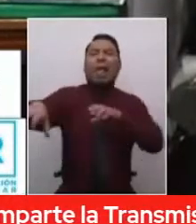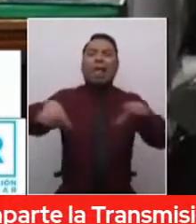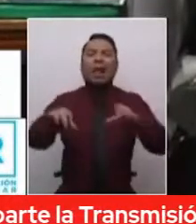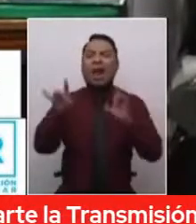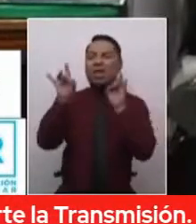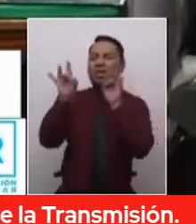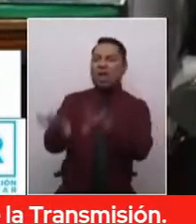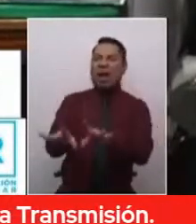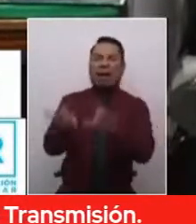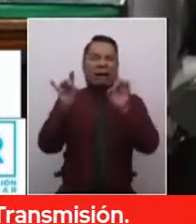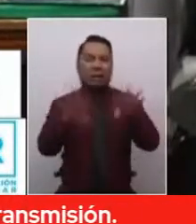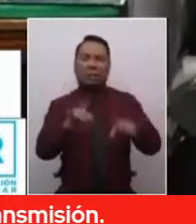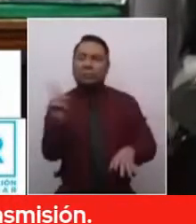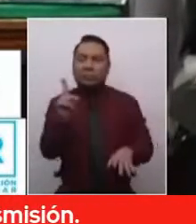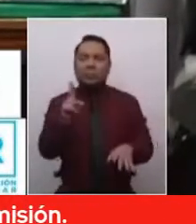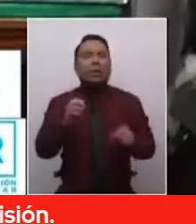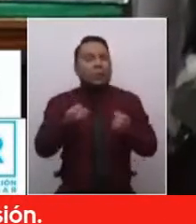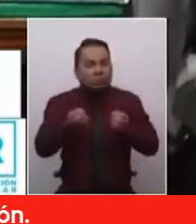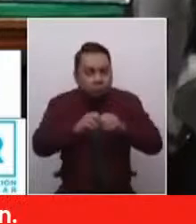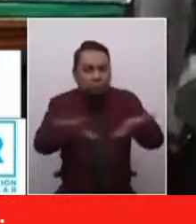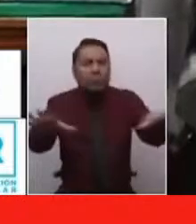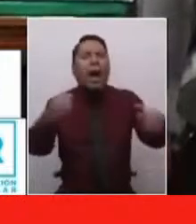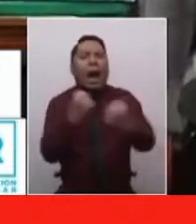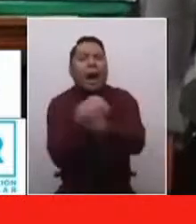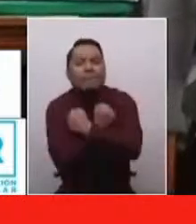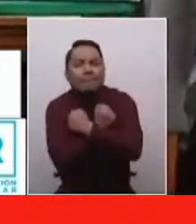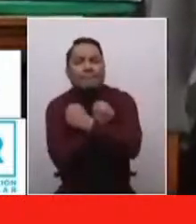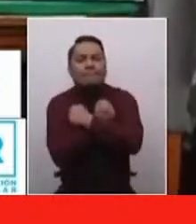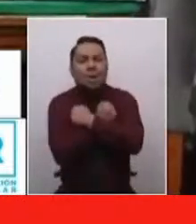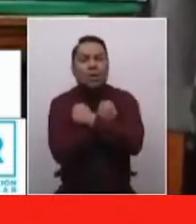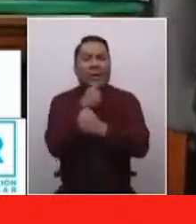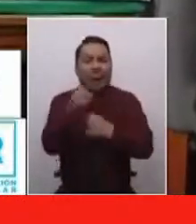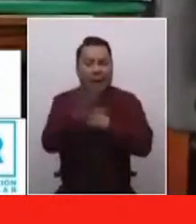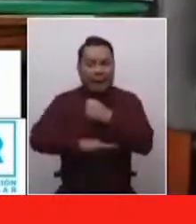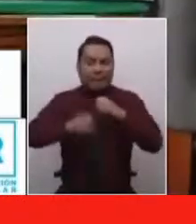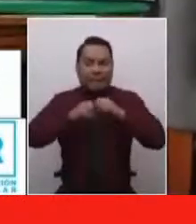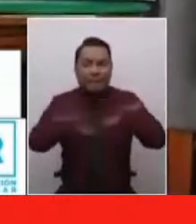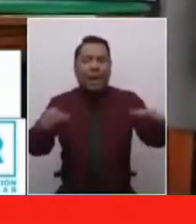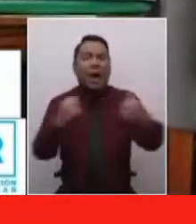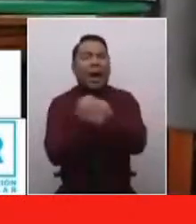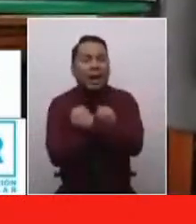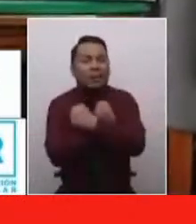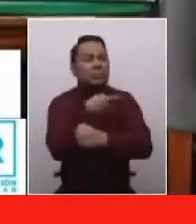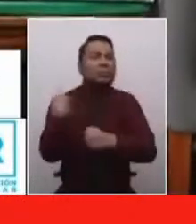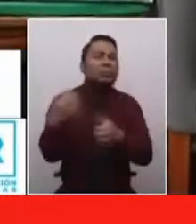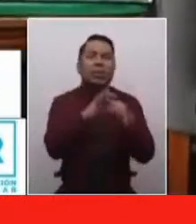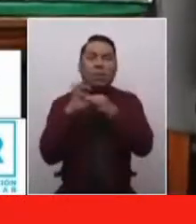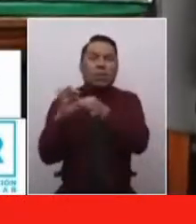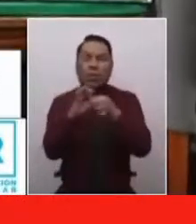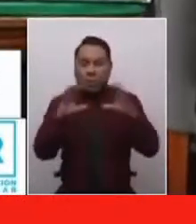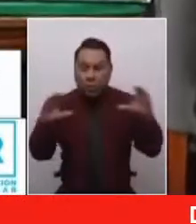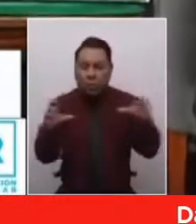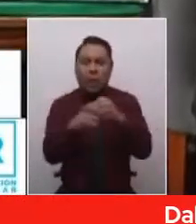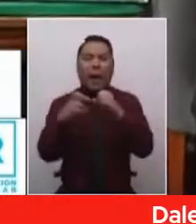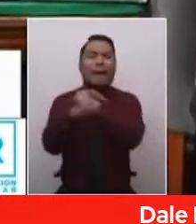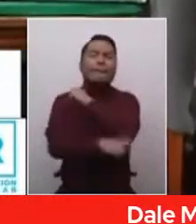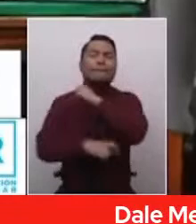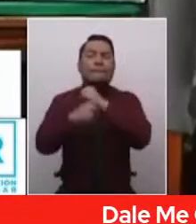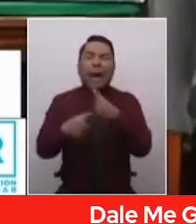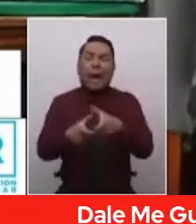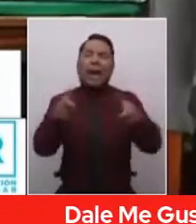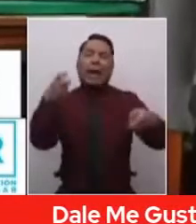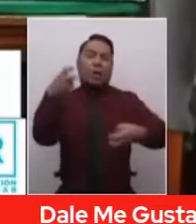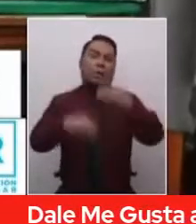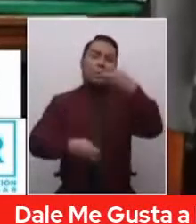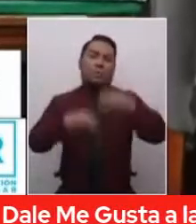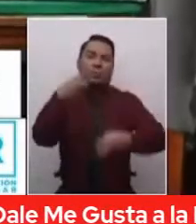odio, predicamos el amor. Y en base al amor es que tenemos que salir todos juntos como país de este grave